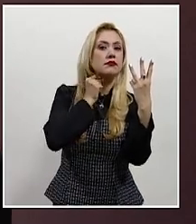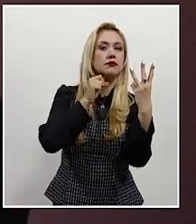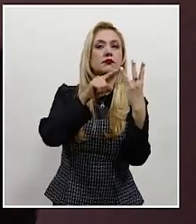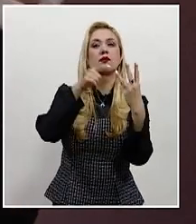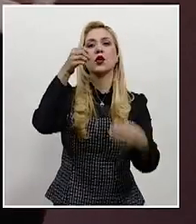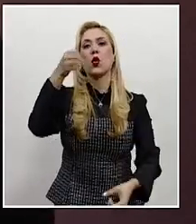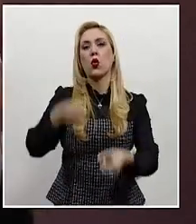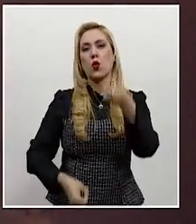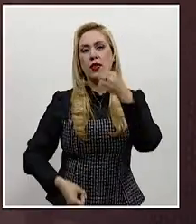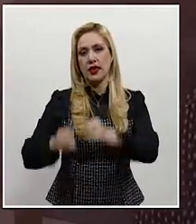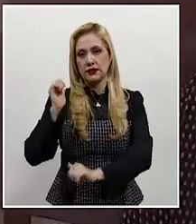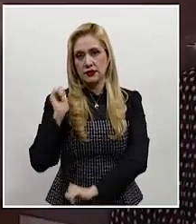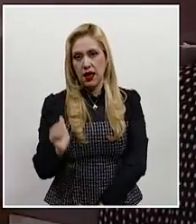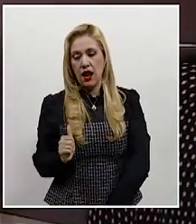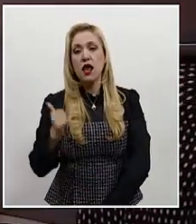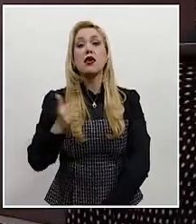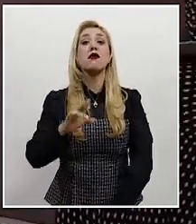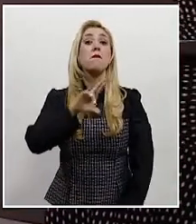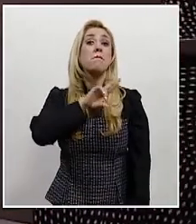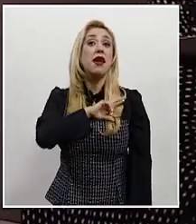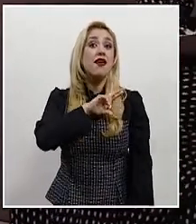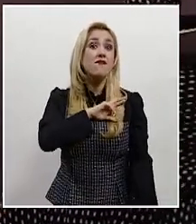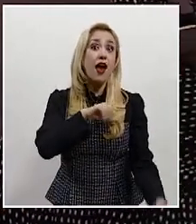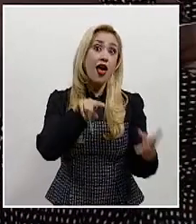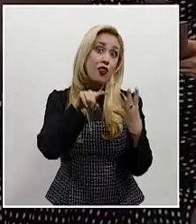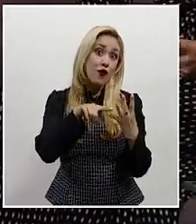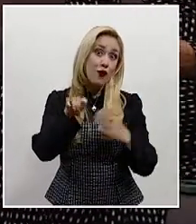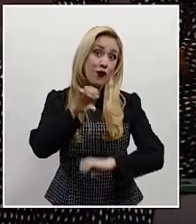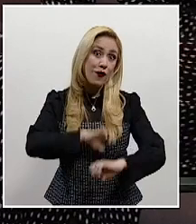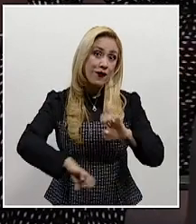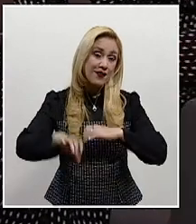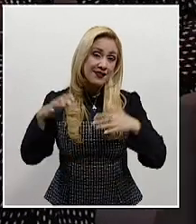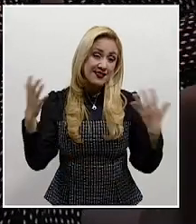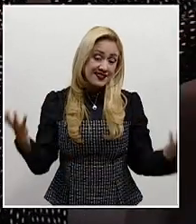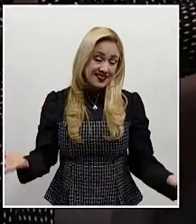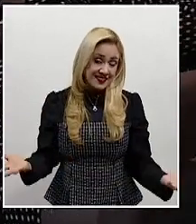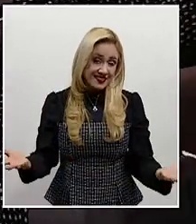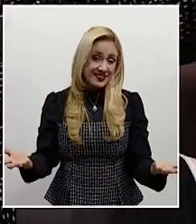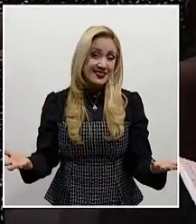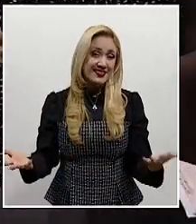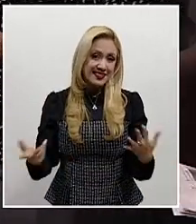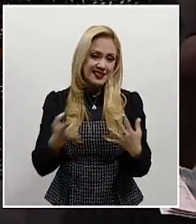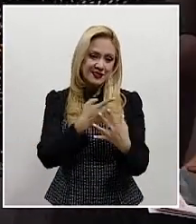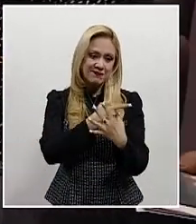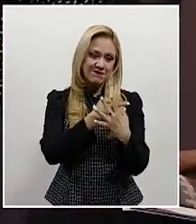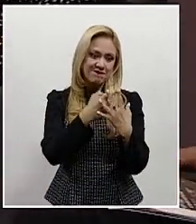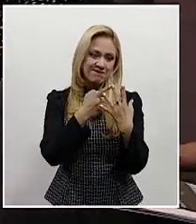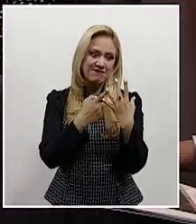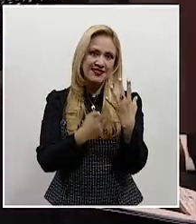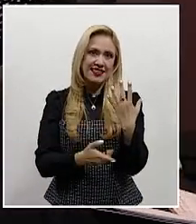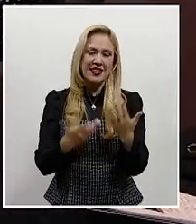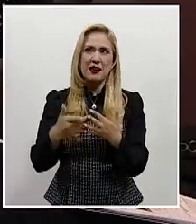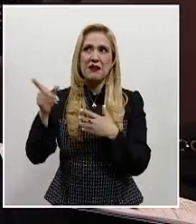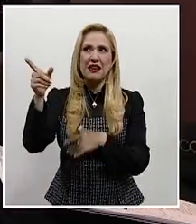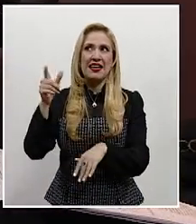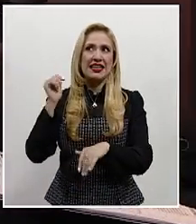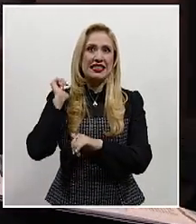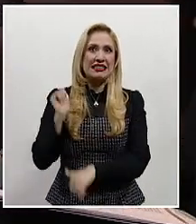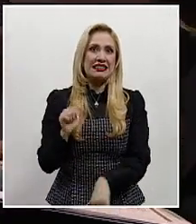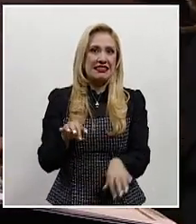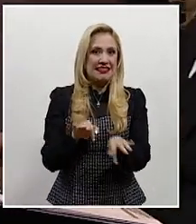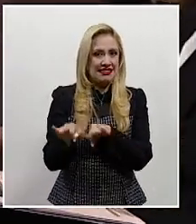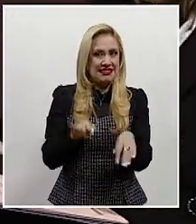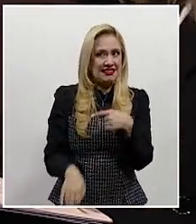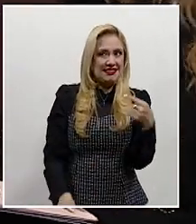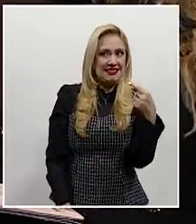pero también del sector privado. Entonces, les va a generar una gran carga, ¿verdad?, a la Secretaría del Trabajo y Previsión